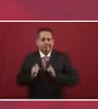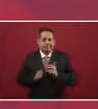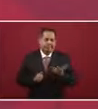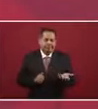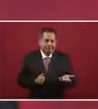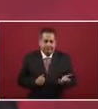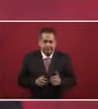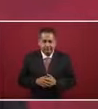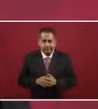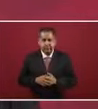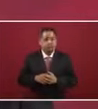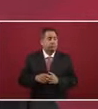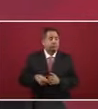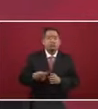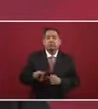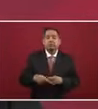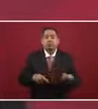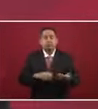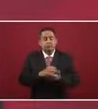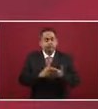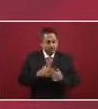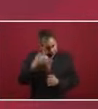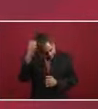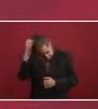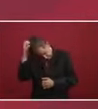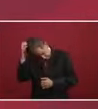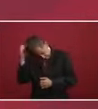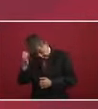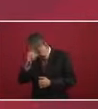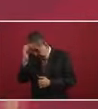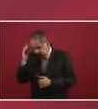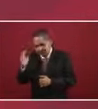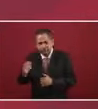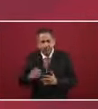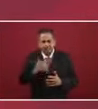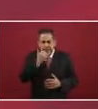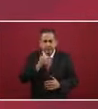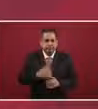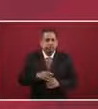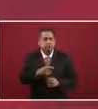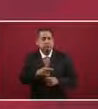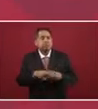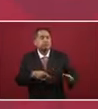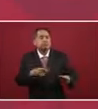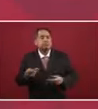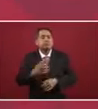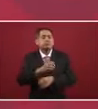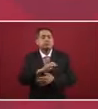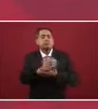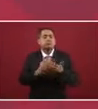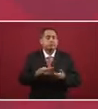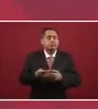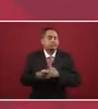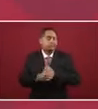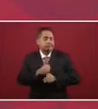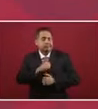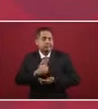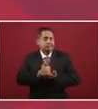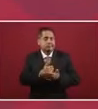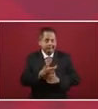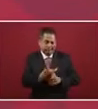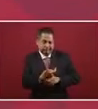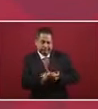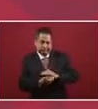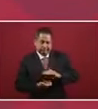¿sí?, dando contratos a sus amigos, a sus allegados, por moches,